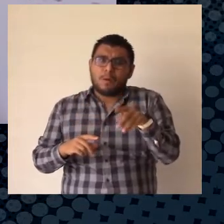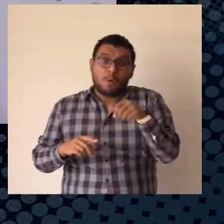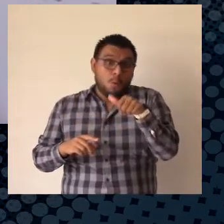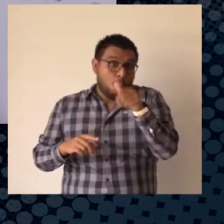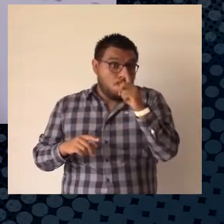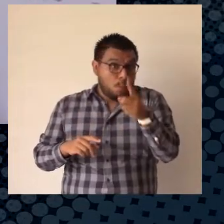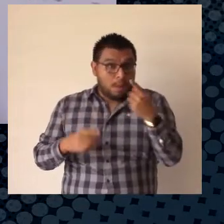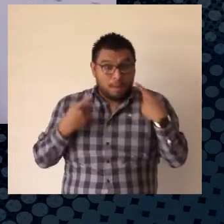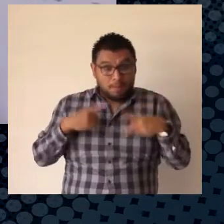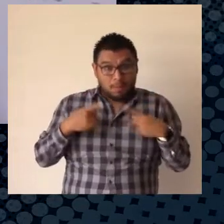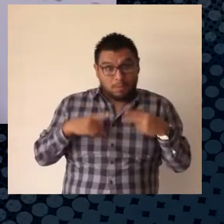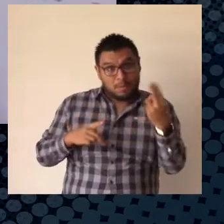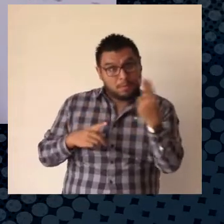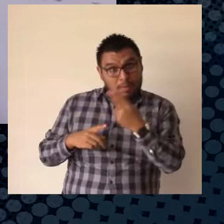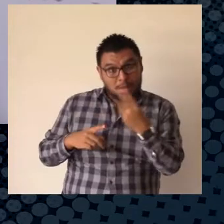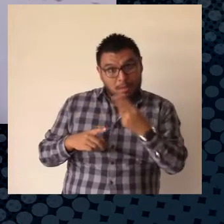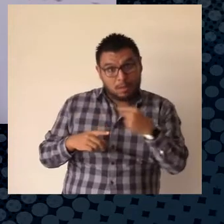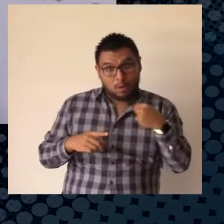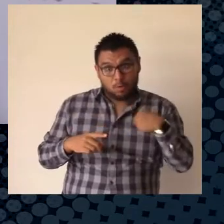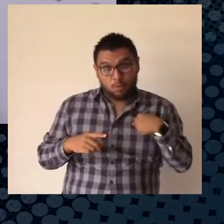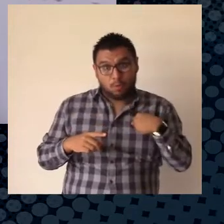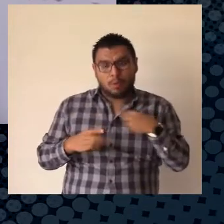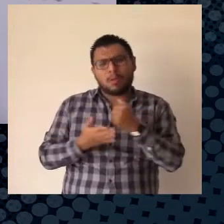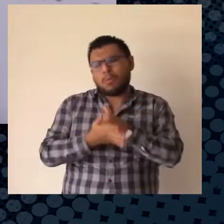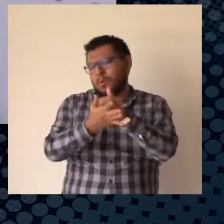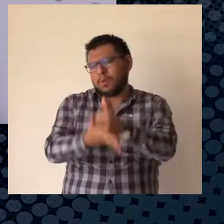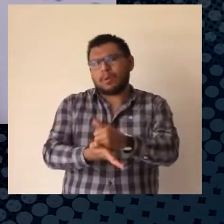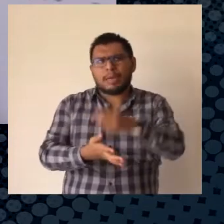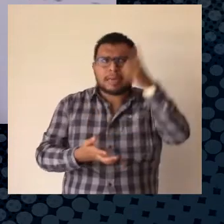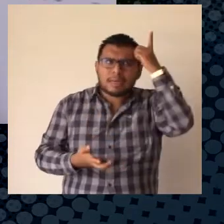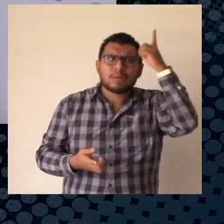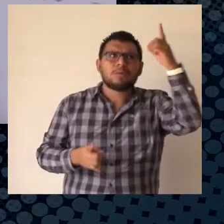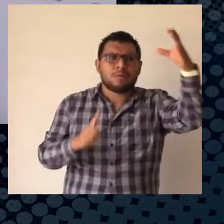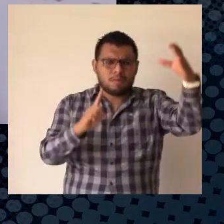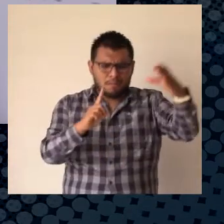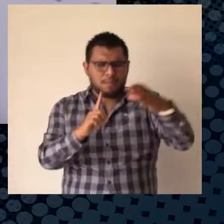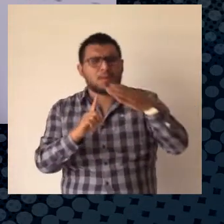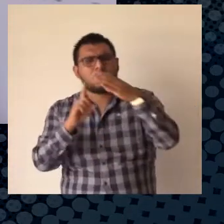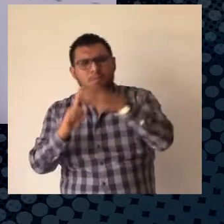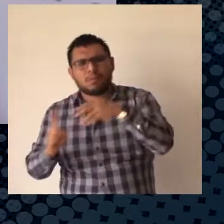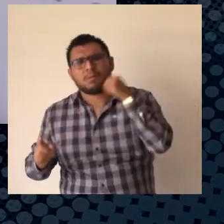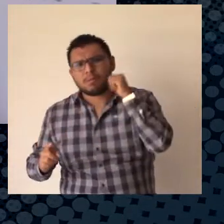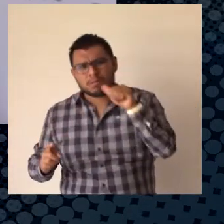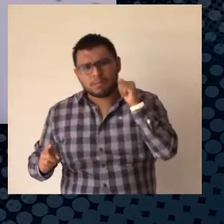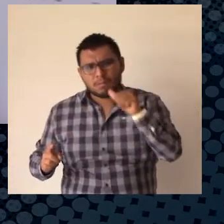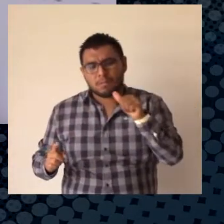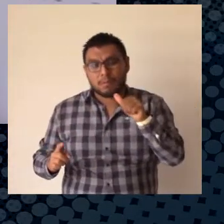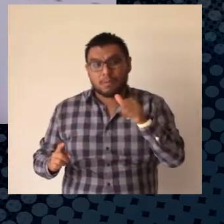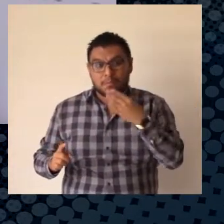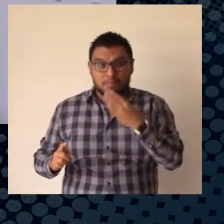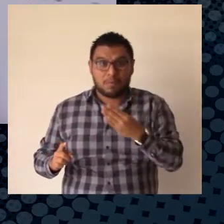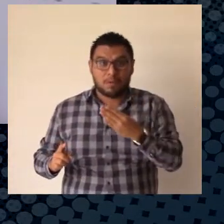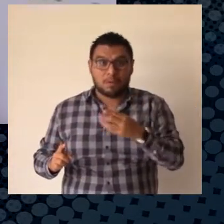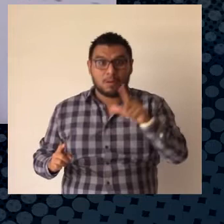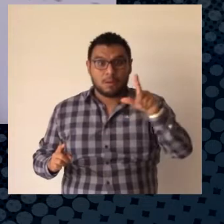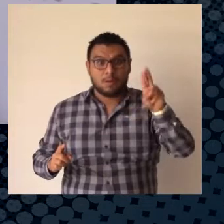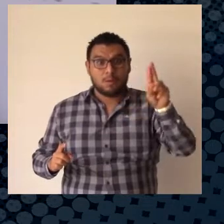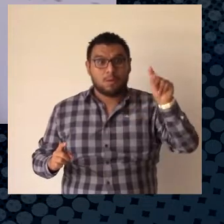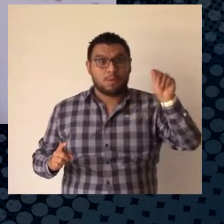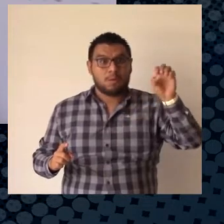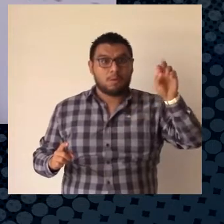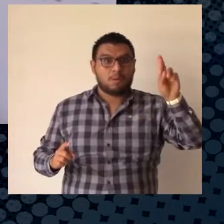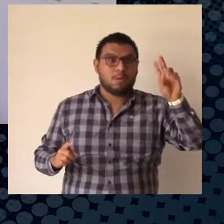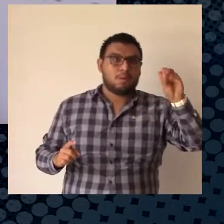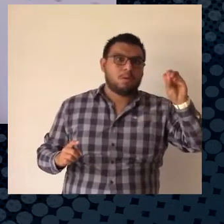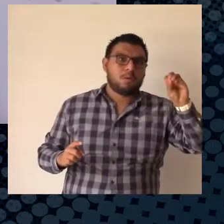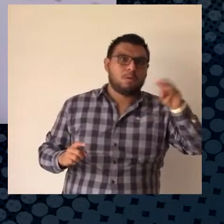necesita, yo voy a ir a servirla y que Dios me guarde y me cuide. Bueno, Martín Lutero murió y no